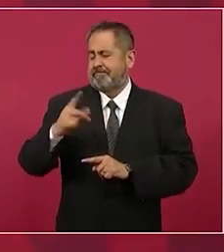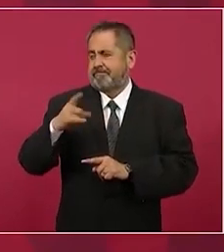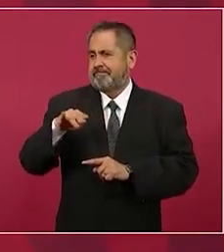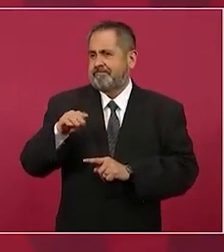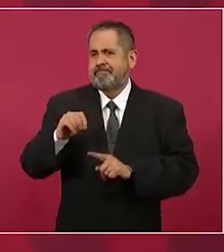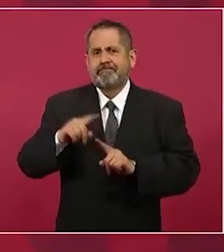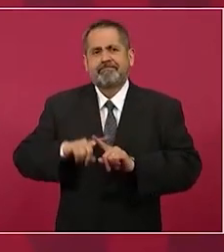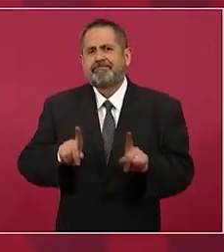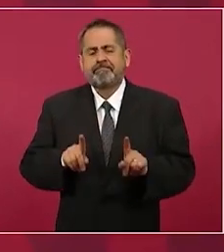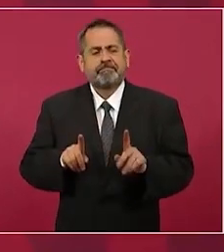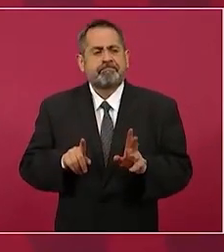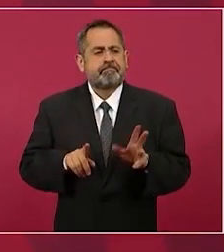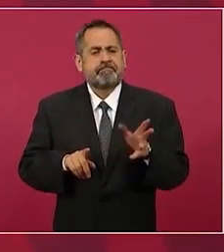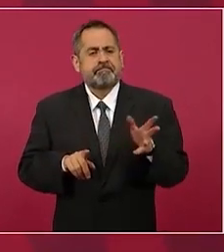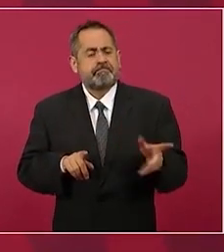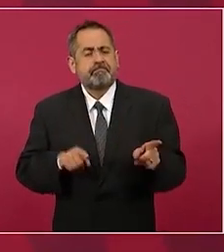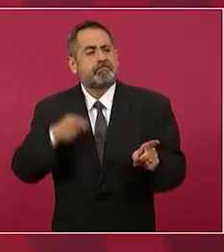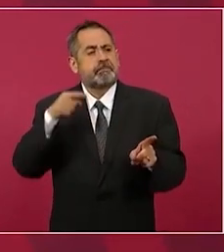muy